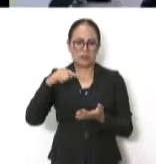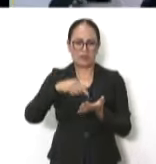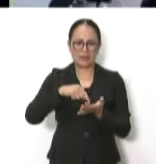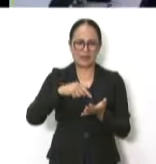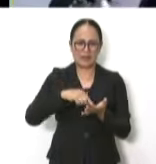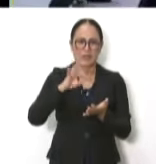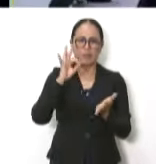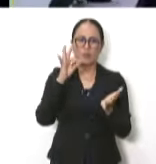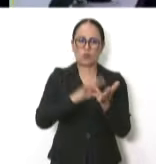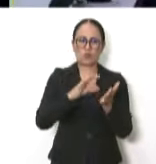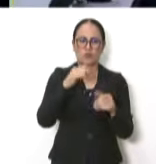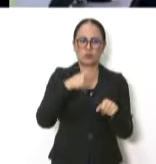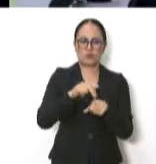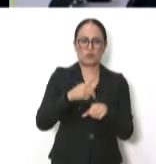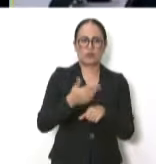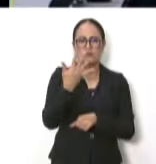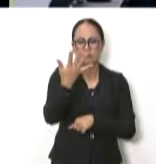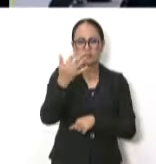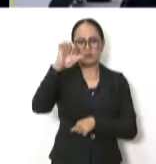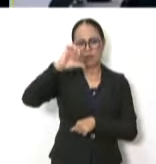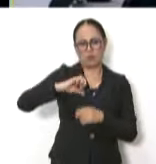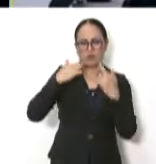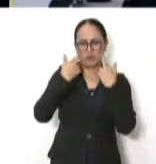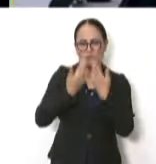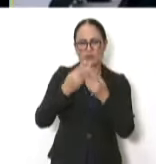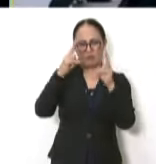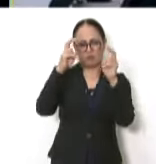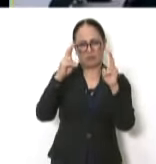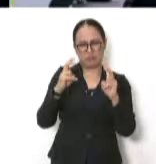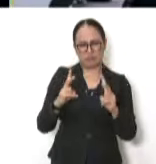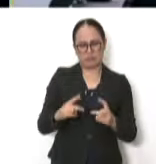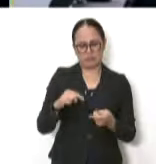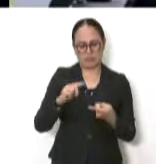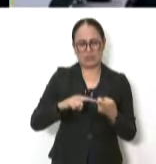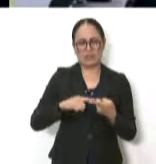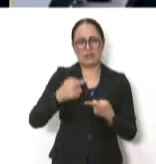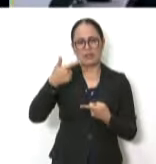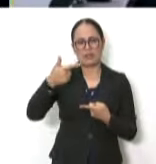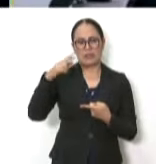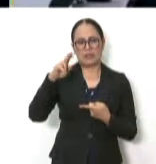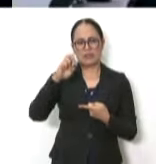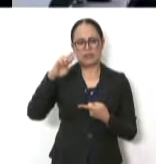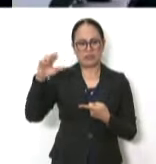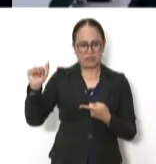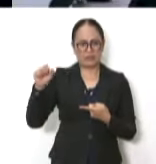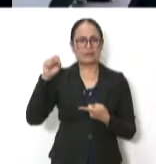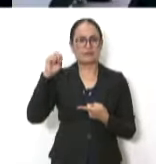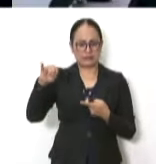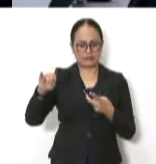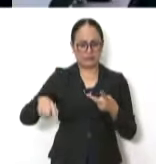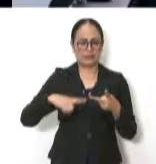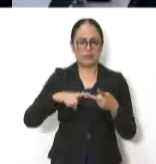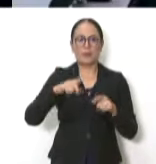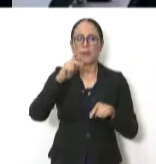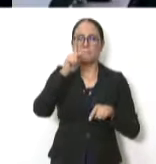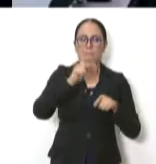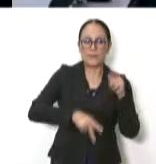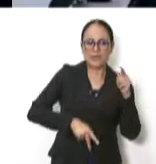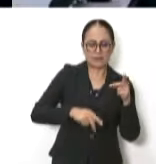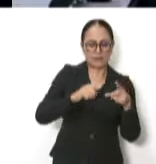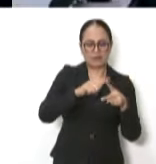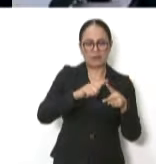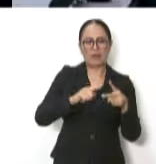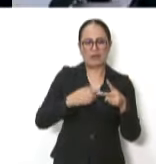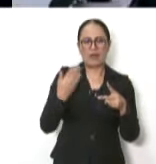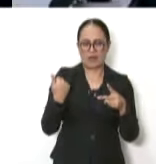listado en el punto 5 del orden del día. Comisionado Guerra. A favor con el voto particular de los dos